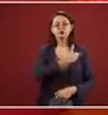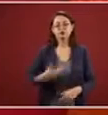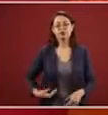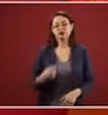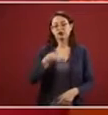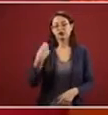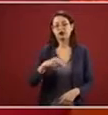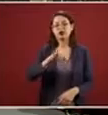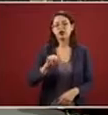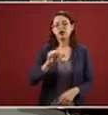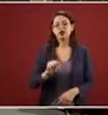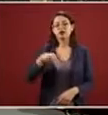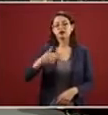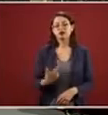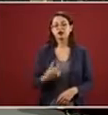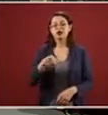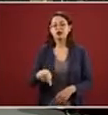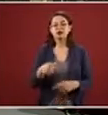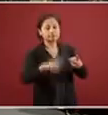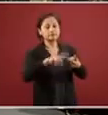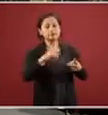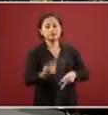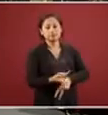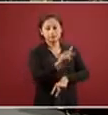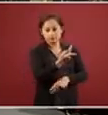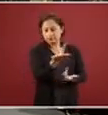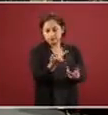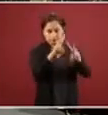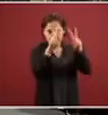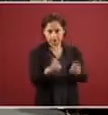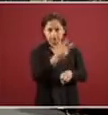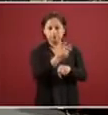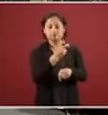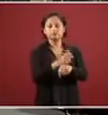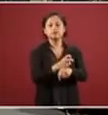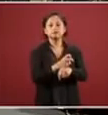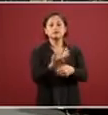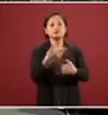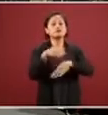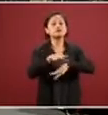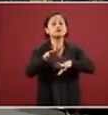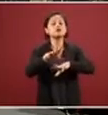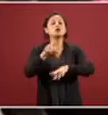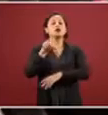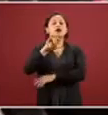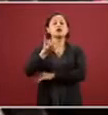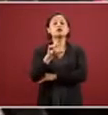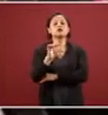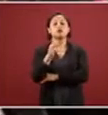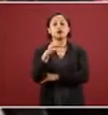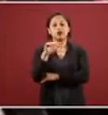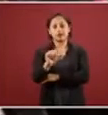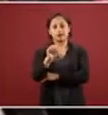Hans Salazar, ZMG, gurú político y Zócalo Virtual. Tiene que ver con Julian Assange.